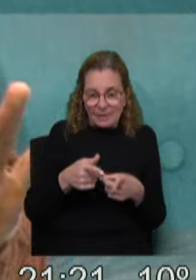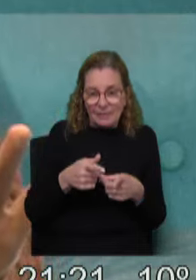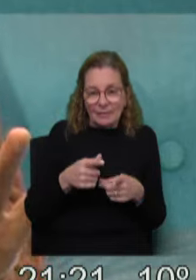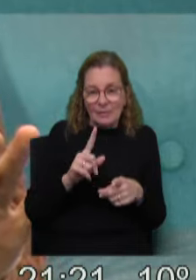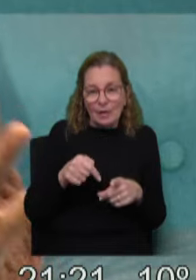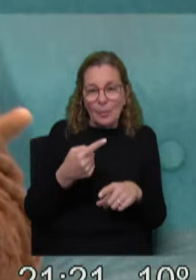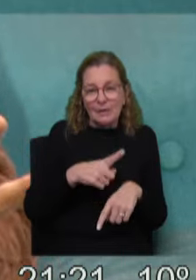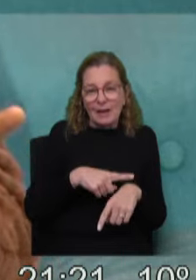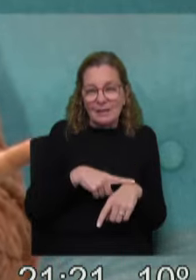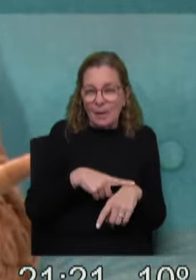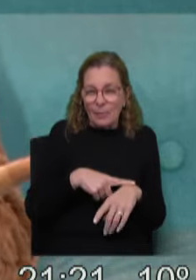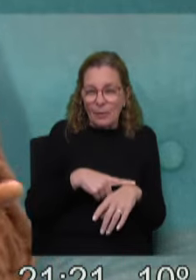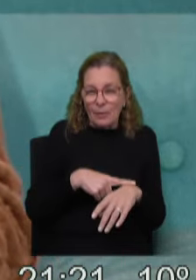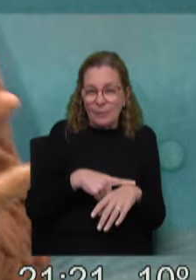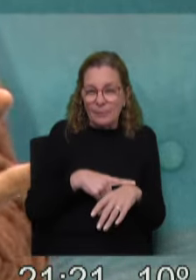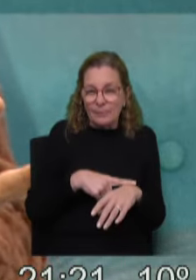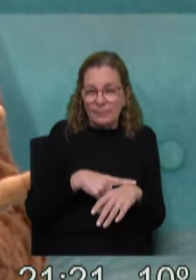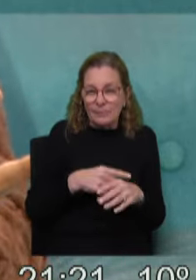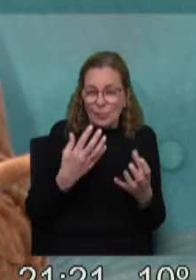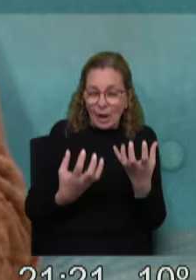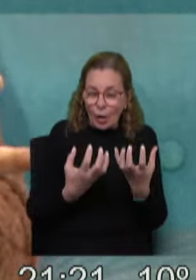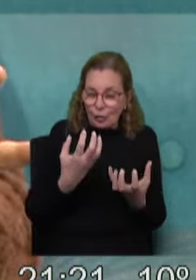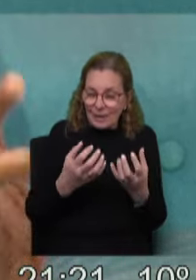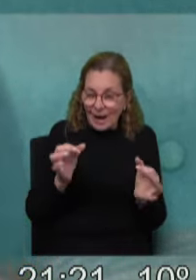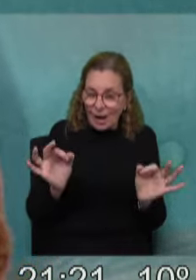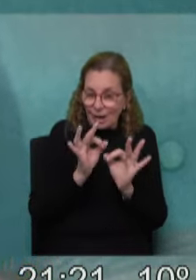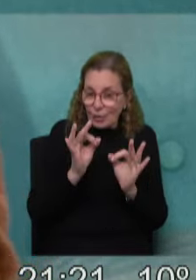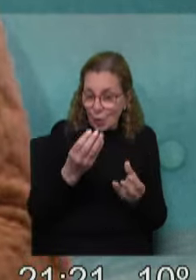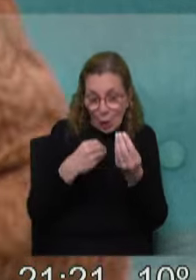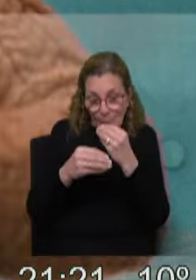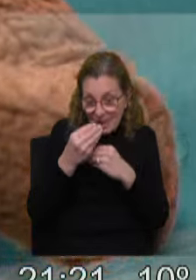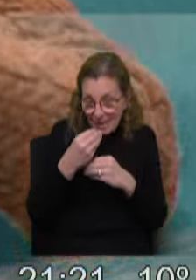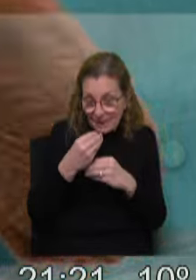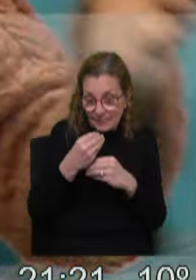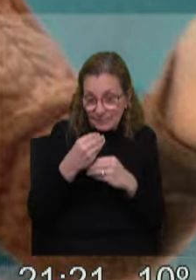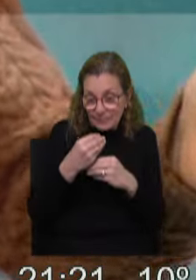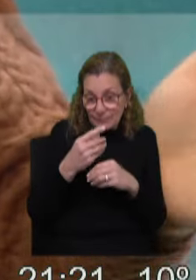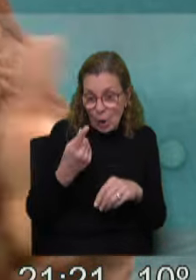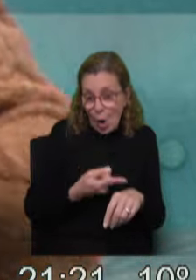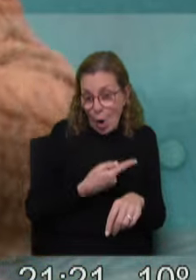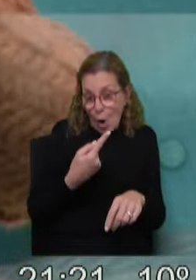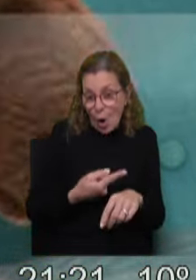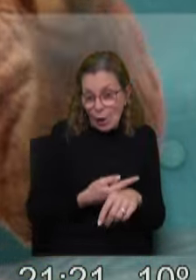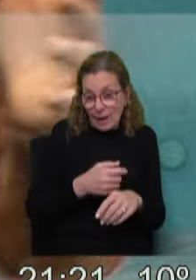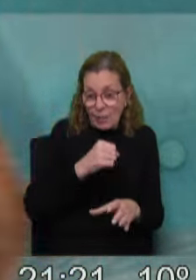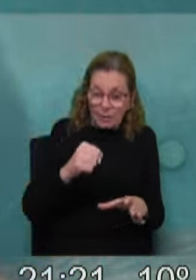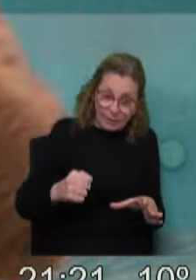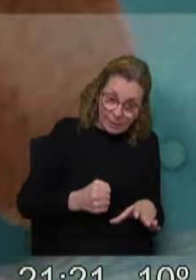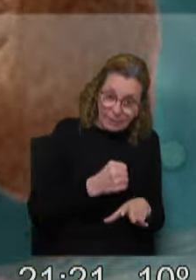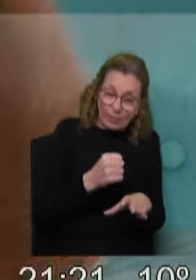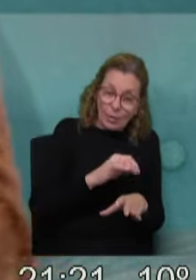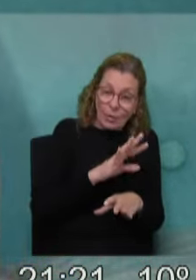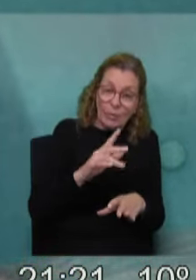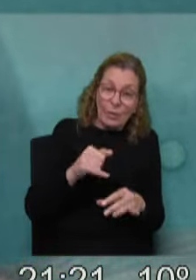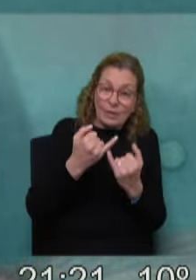tiempo que le dedicas para cocinar una canción o una comida, que puede ser horas, un guiso que, ¿no? O algo que lo dejas de un